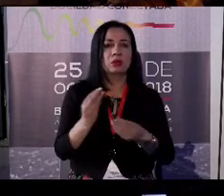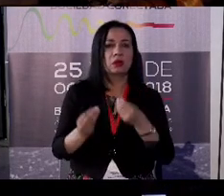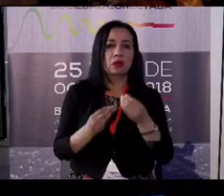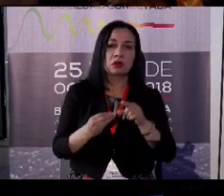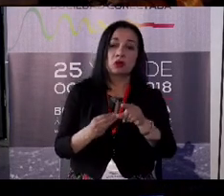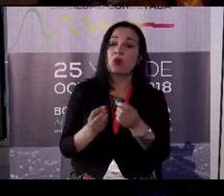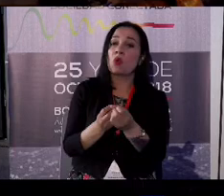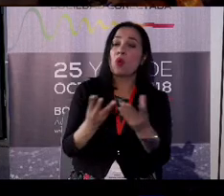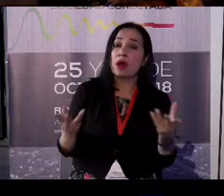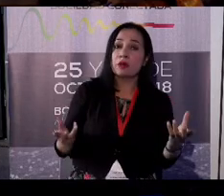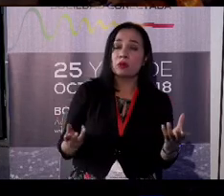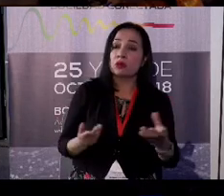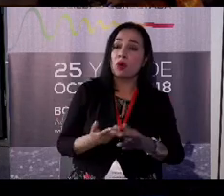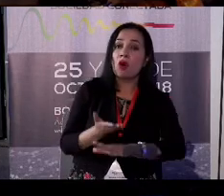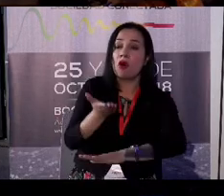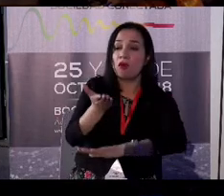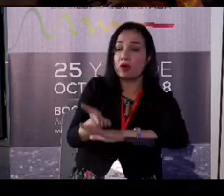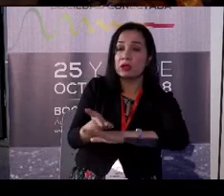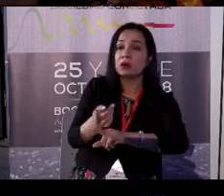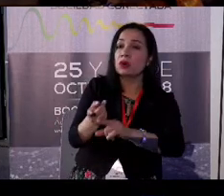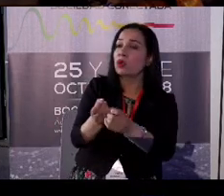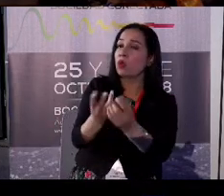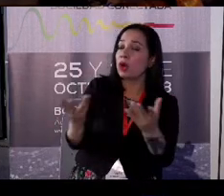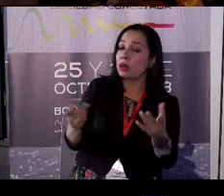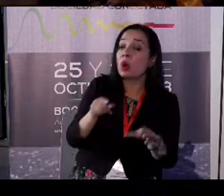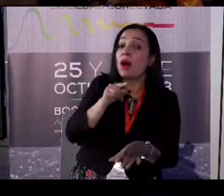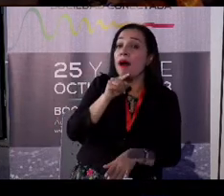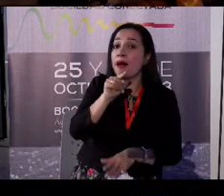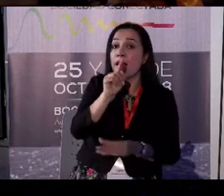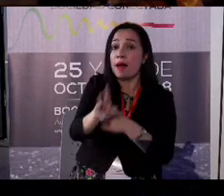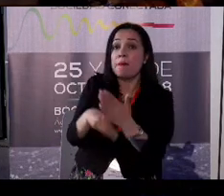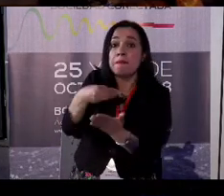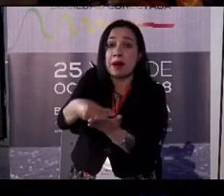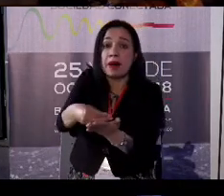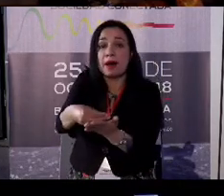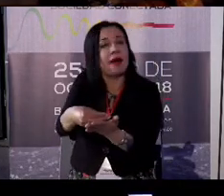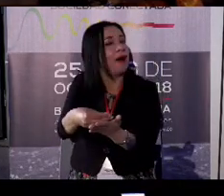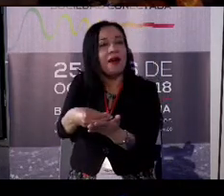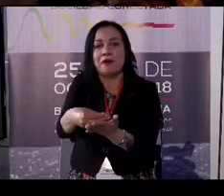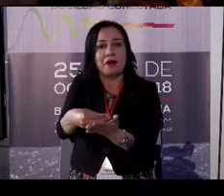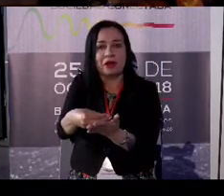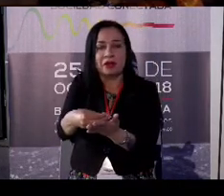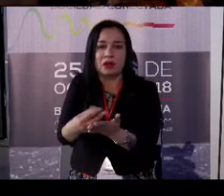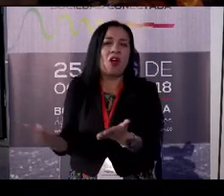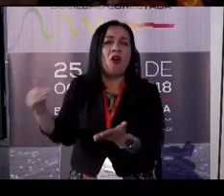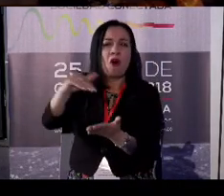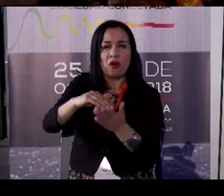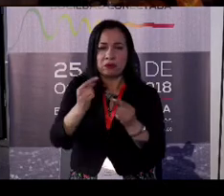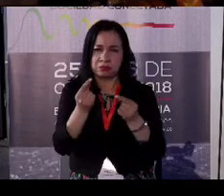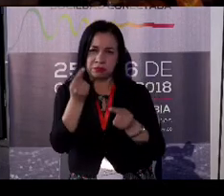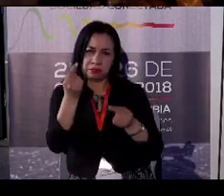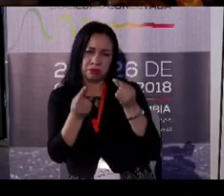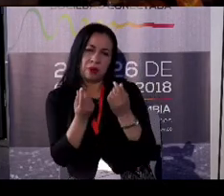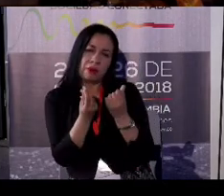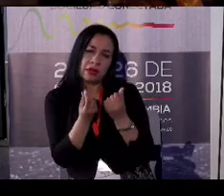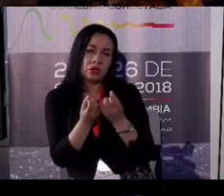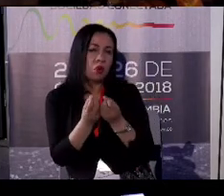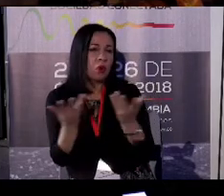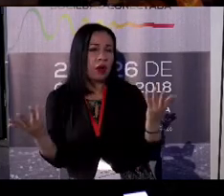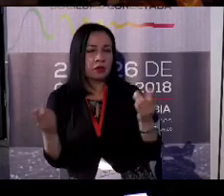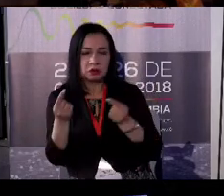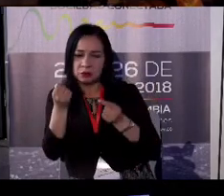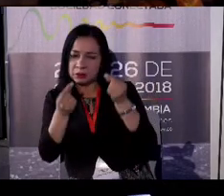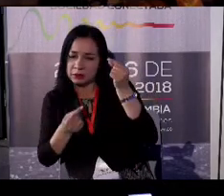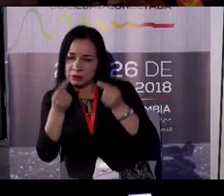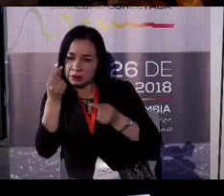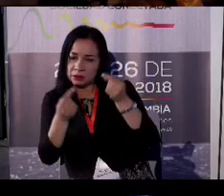ofreció tanto y eso es lo que tiene que pagar, sino se recalcula el precio y se tiene un tipo de segundo precio. O sea, aquí